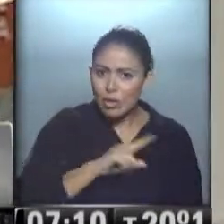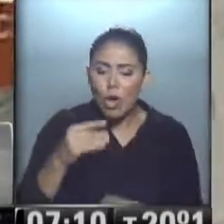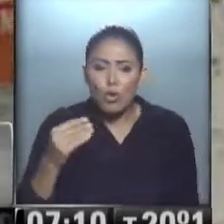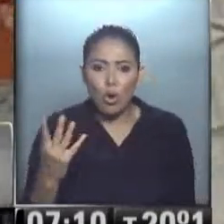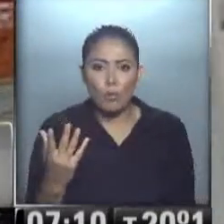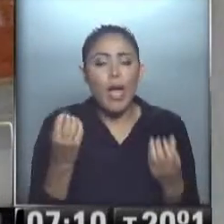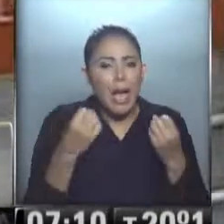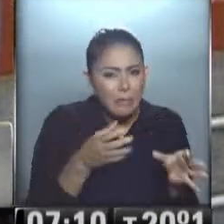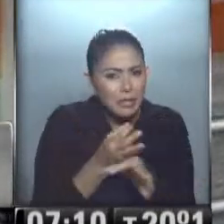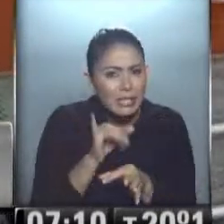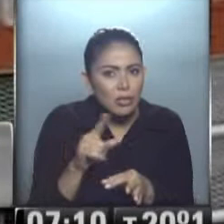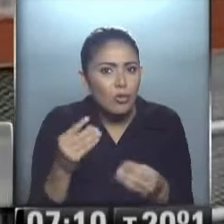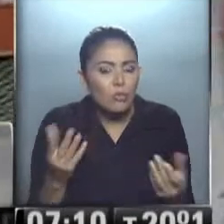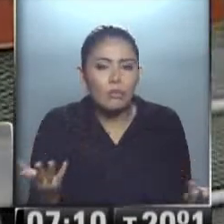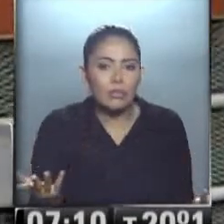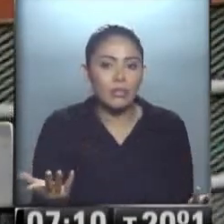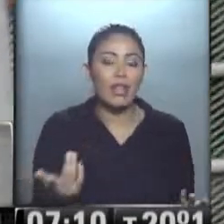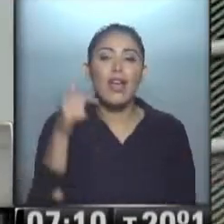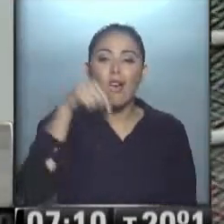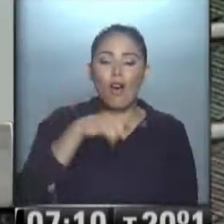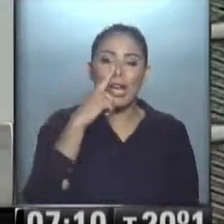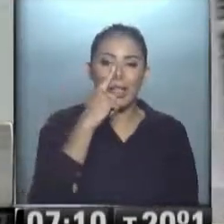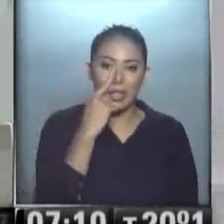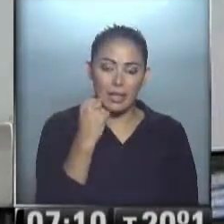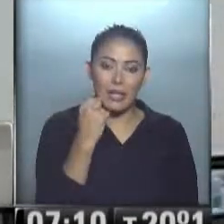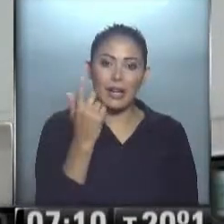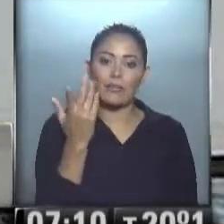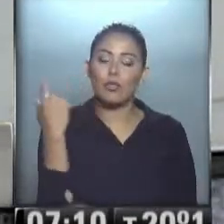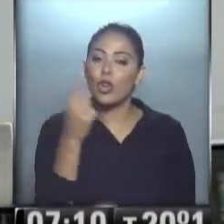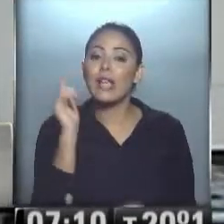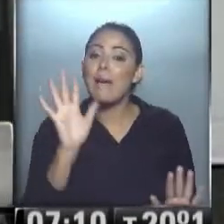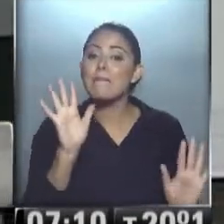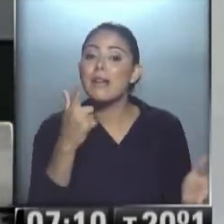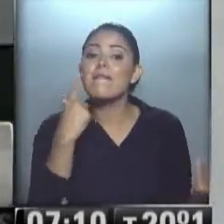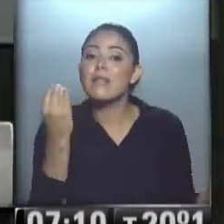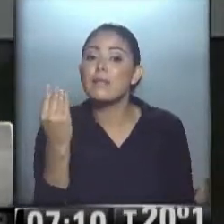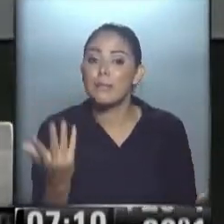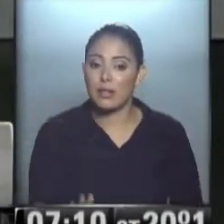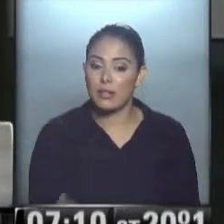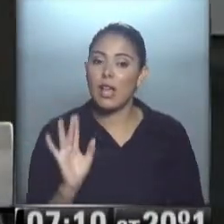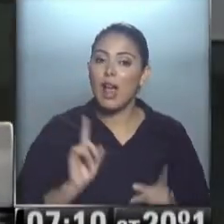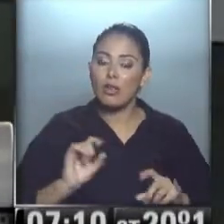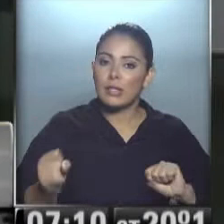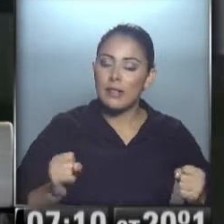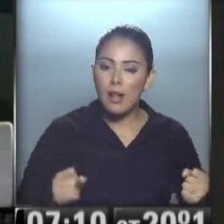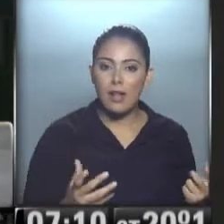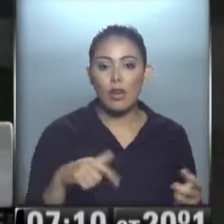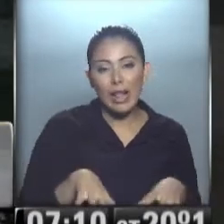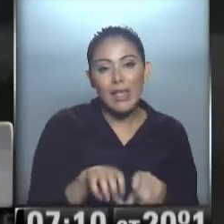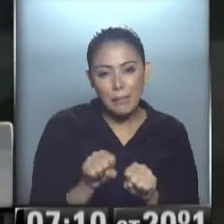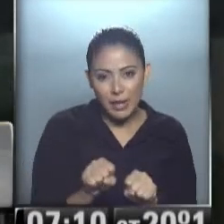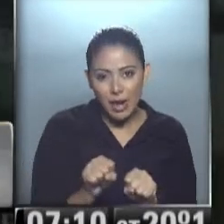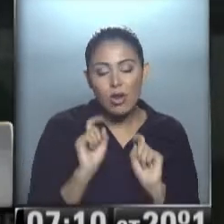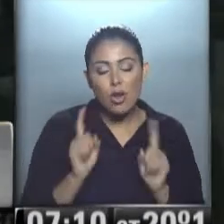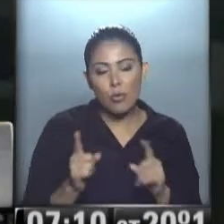no el ciclo lectivo bueno una jornada con mucha expectativa cargada de mucha atención si bien es muy temprano ahora